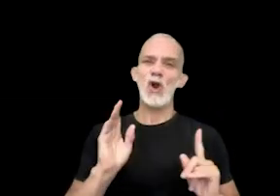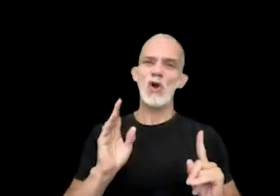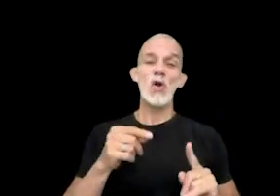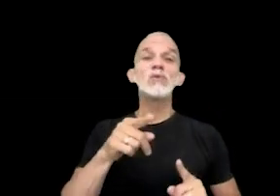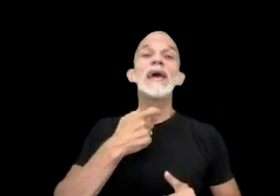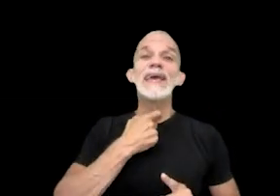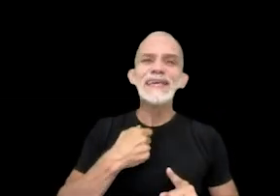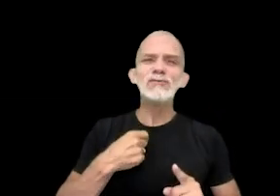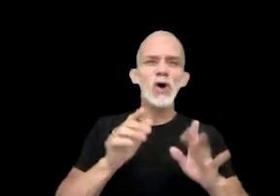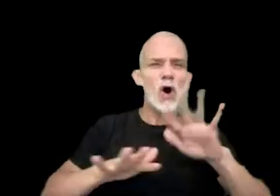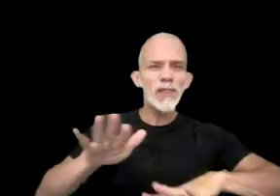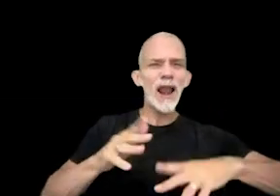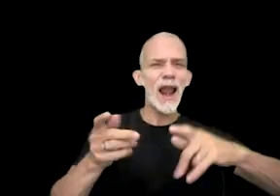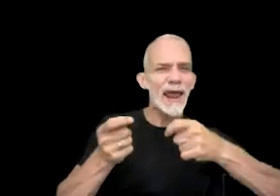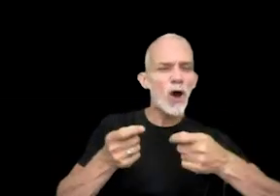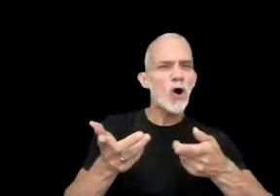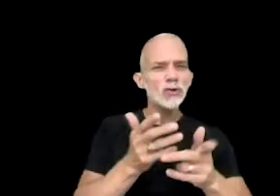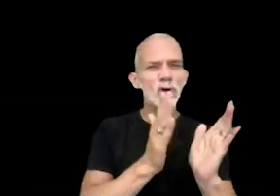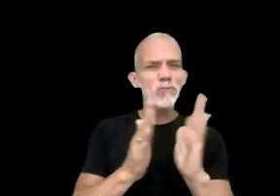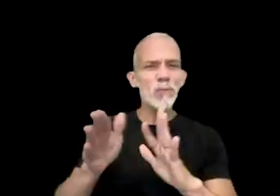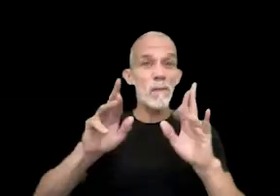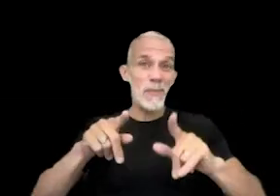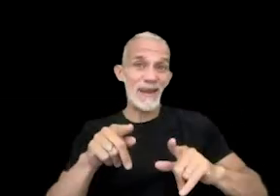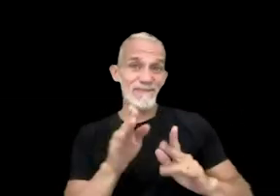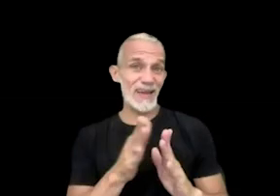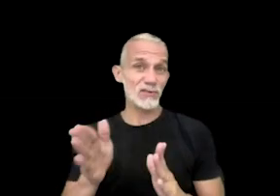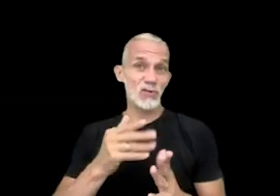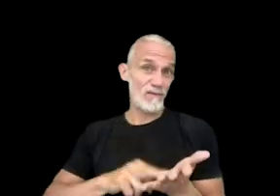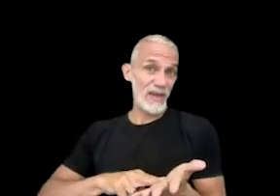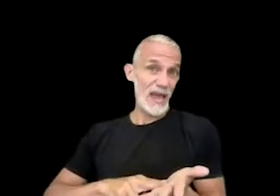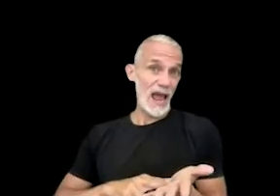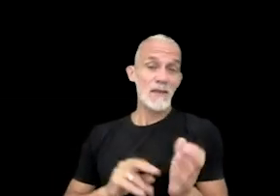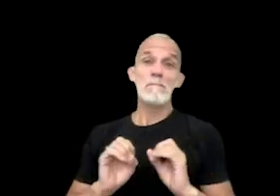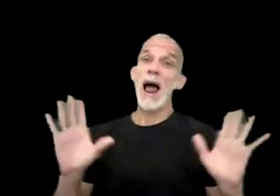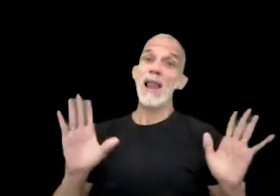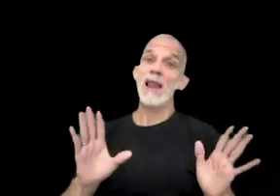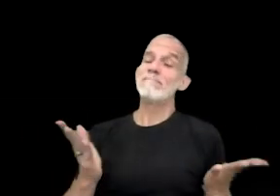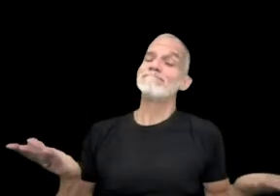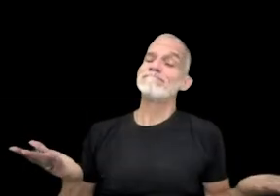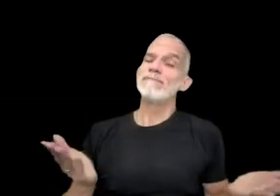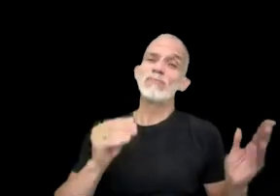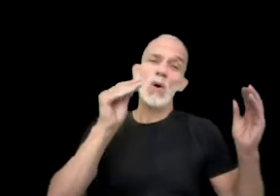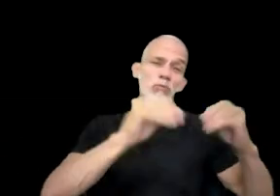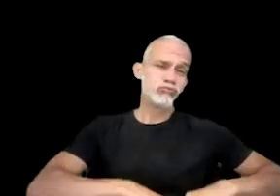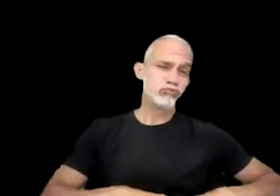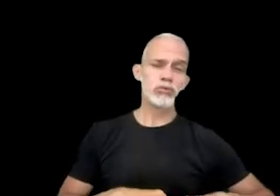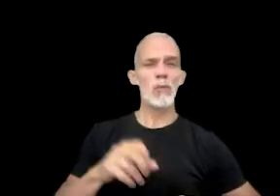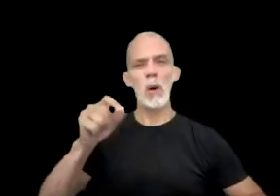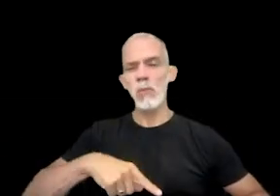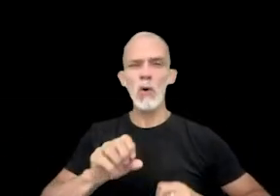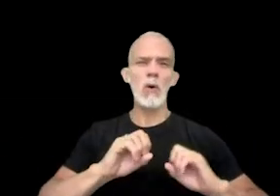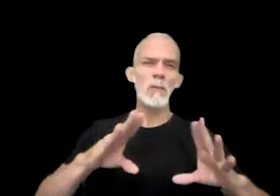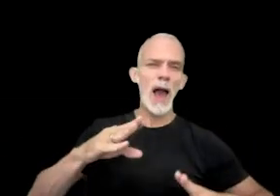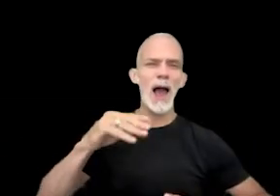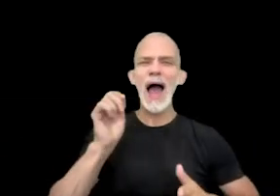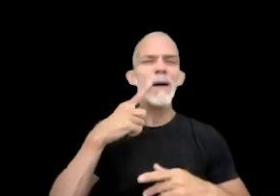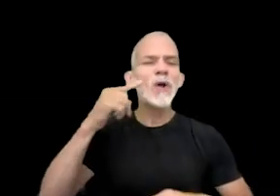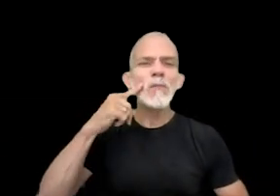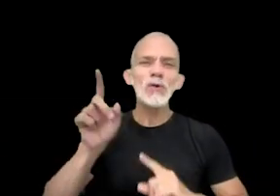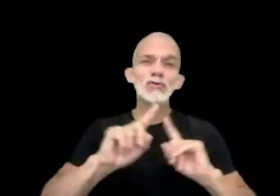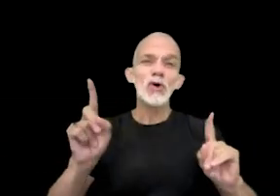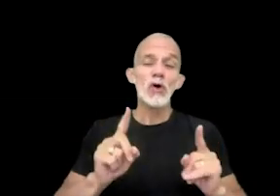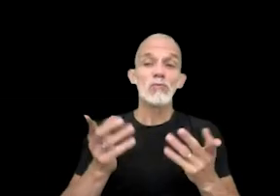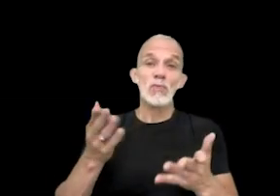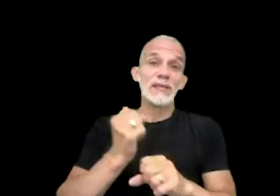quiso ordenar sus negocios, hizo una planificación fiscal, le salió mal, no fue torpe ni fue negligente, hizo lo que tenía que